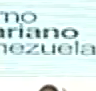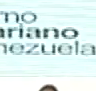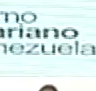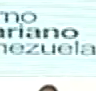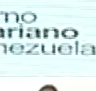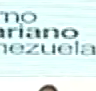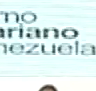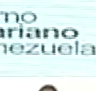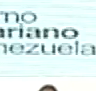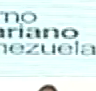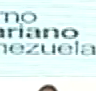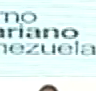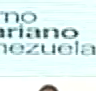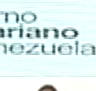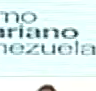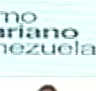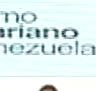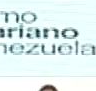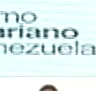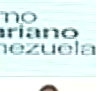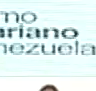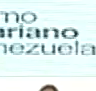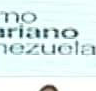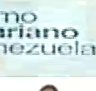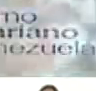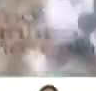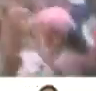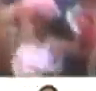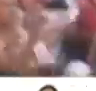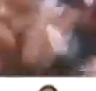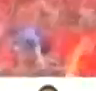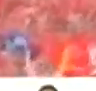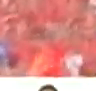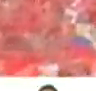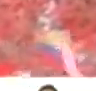13 años de una gran victoria. Adelante.